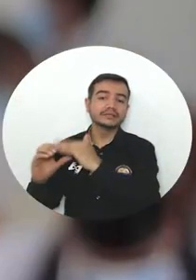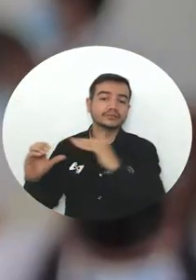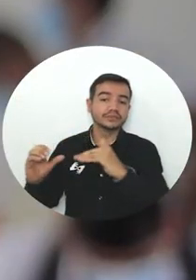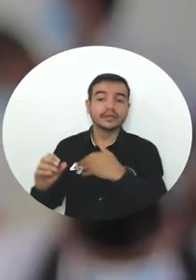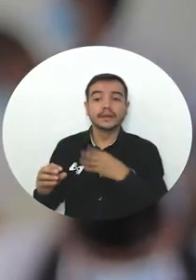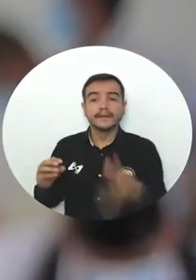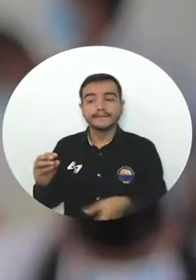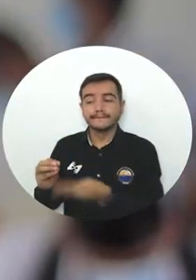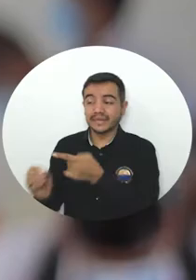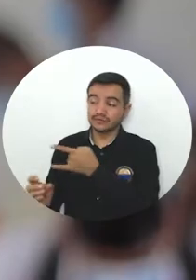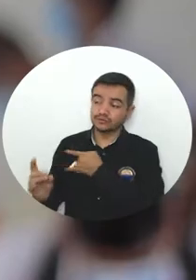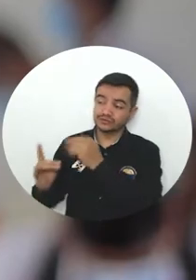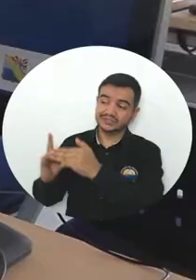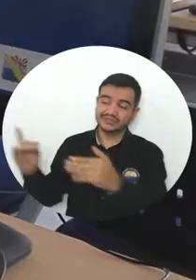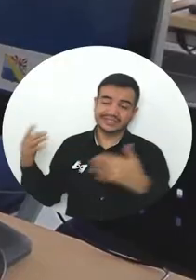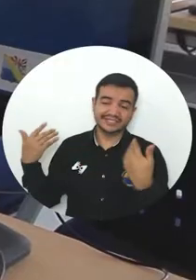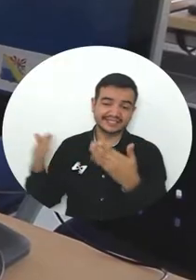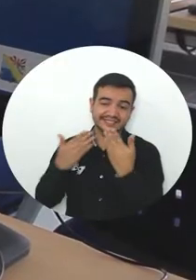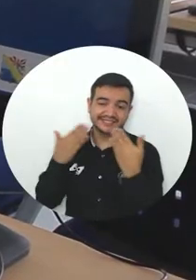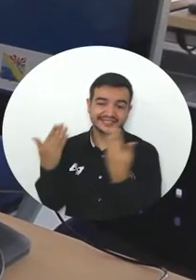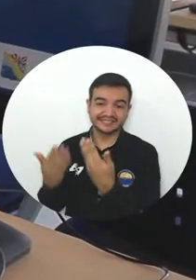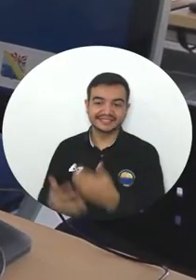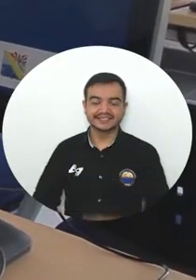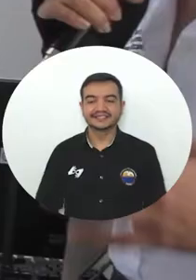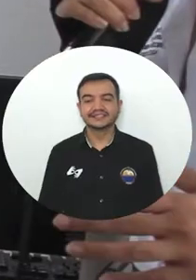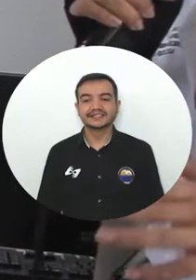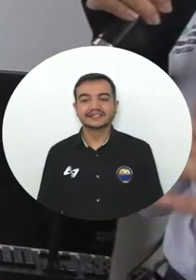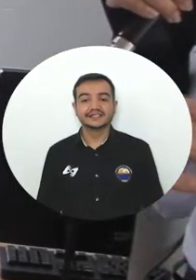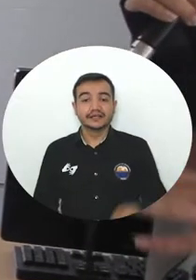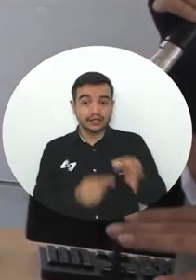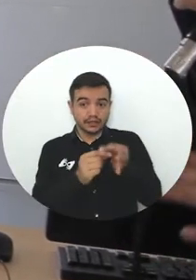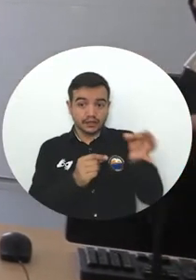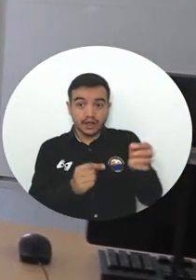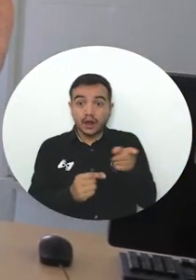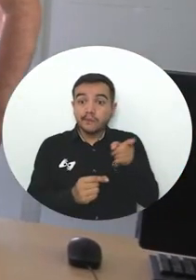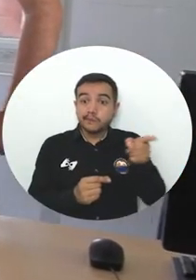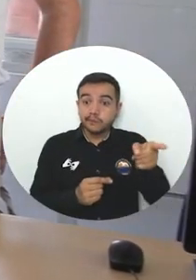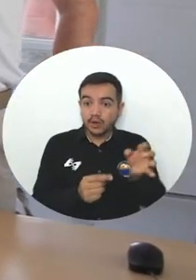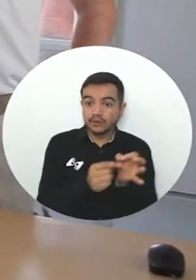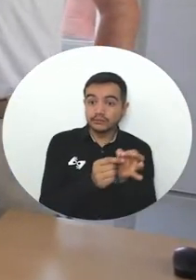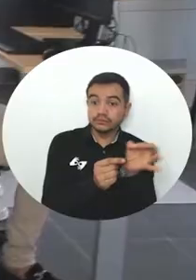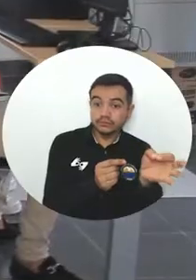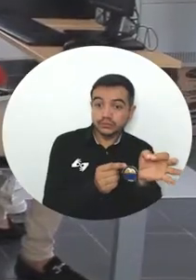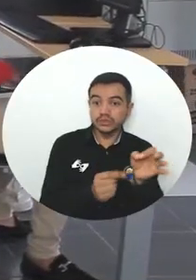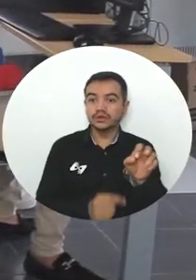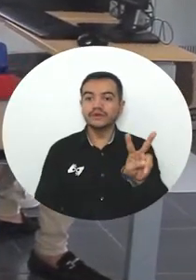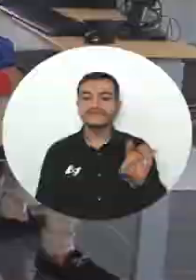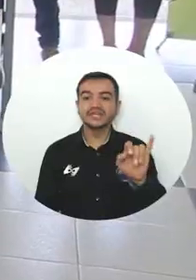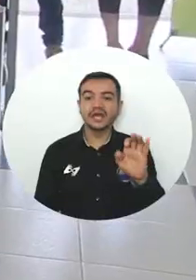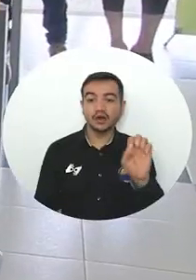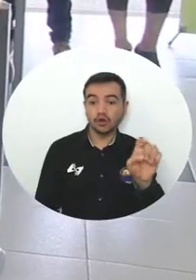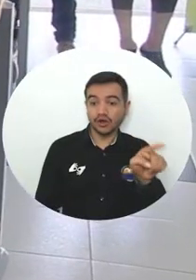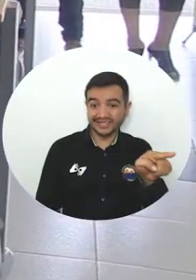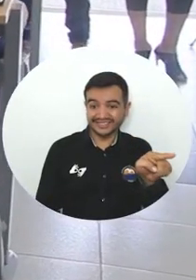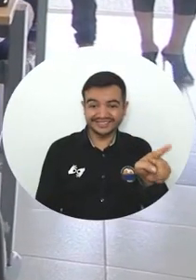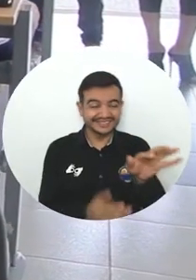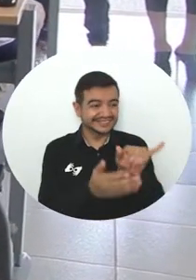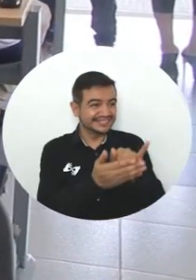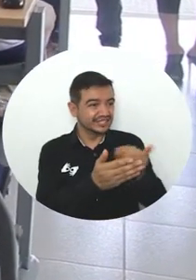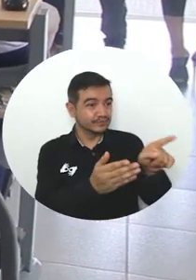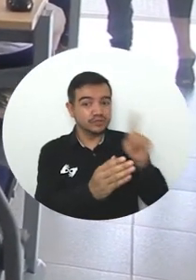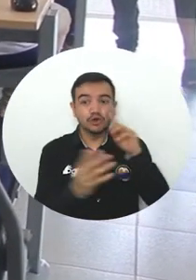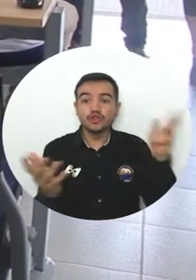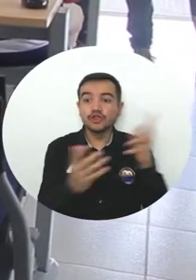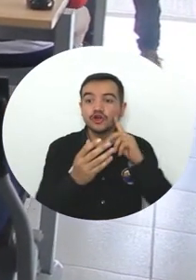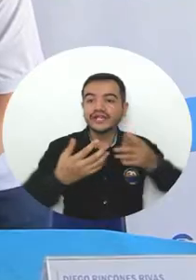por tener este bonito proyecto. Los estudiantes de la Alma Mater en Pueblo Viejo ya tienen a su disposición la sede digital Bloque 10, ubicada en la